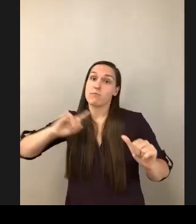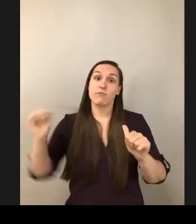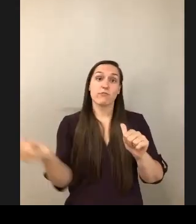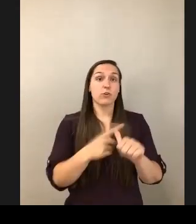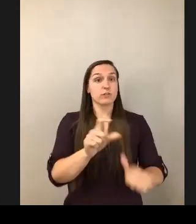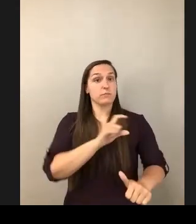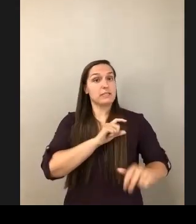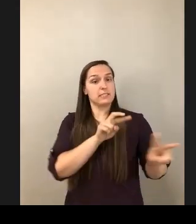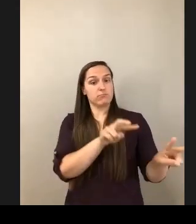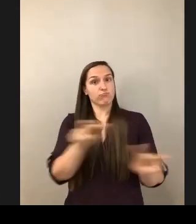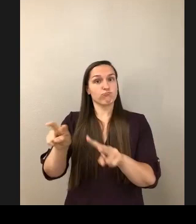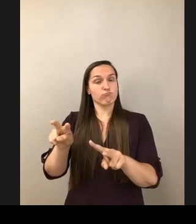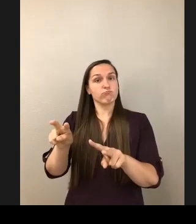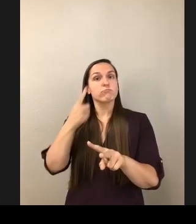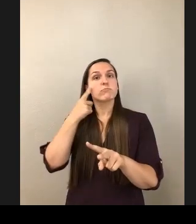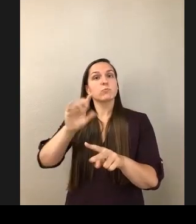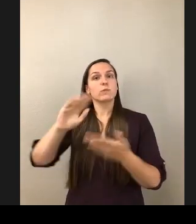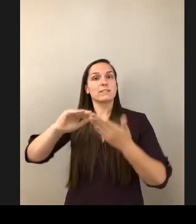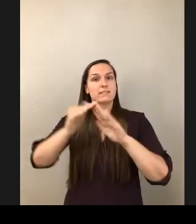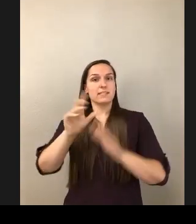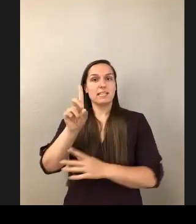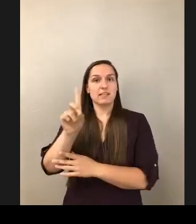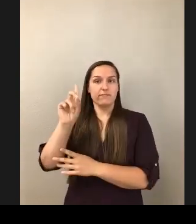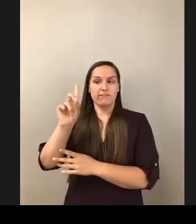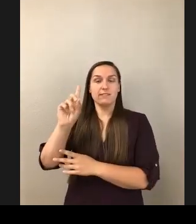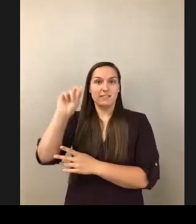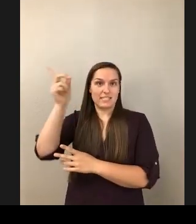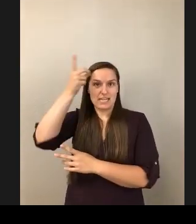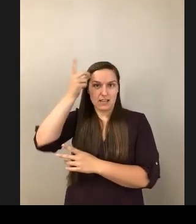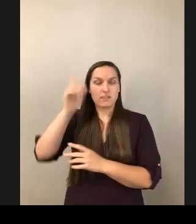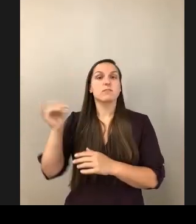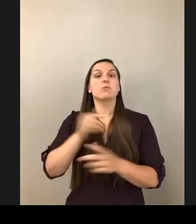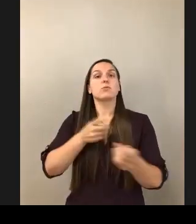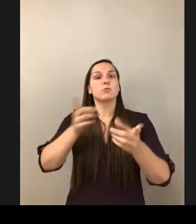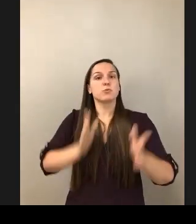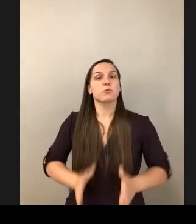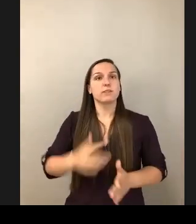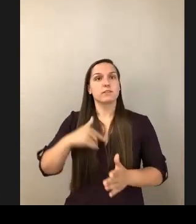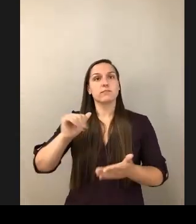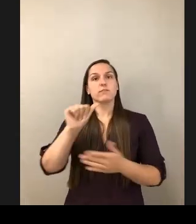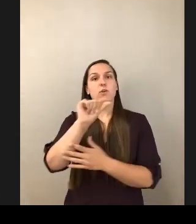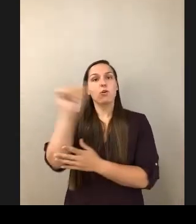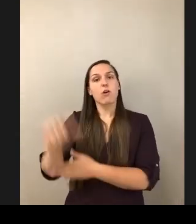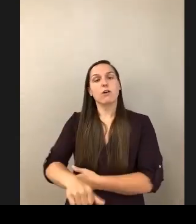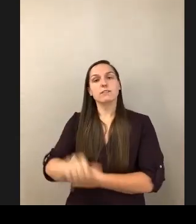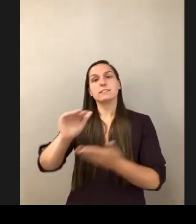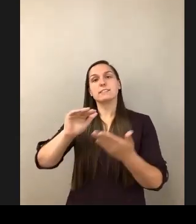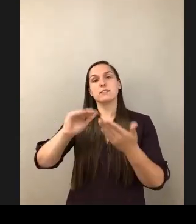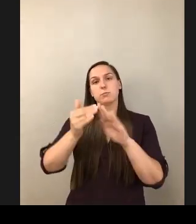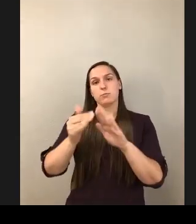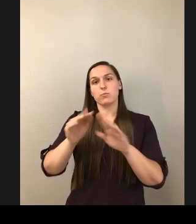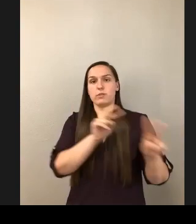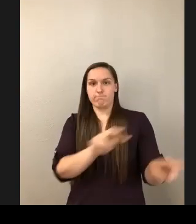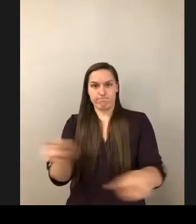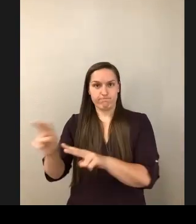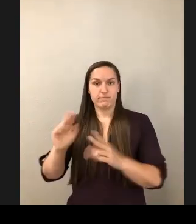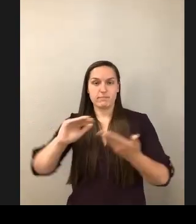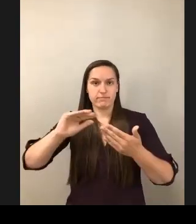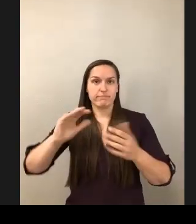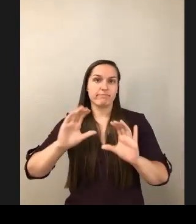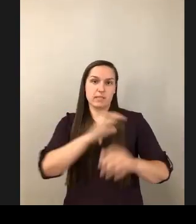Texas, y yo soy la primera monitor para la ciudad de Dallas. Y para el panel